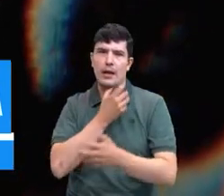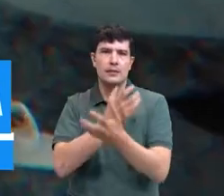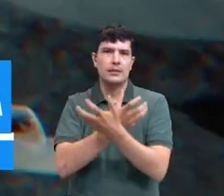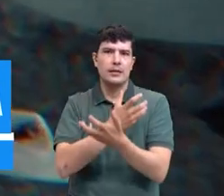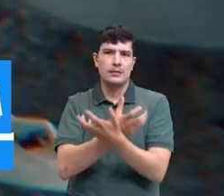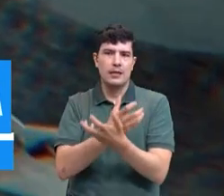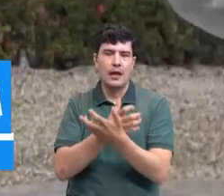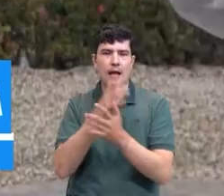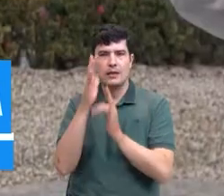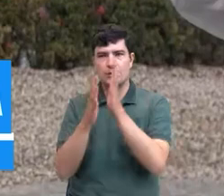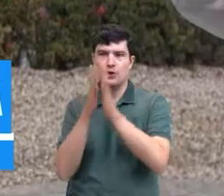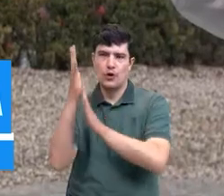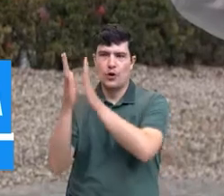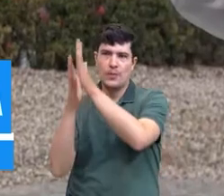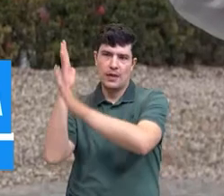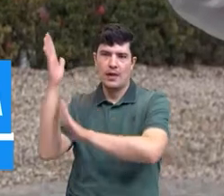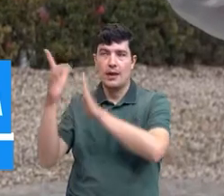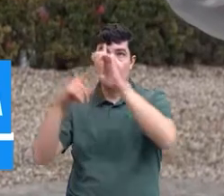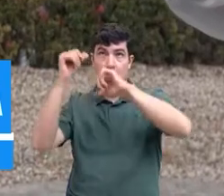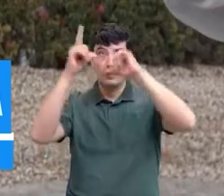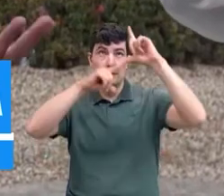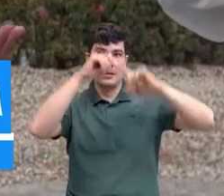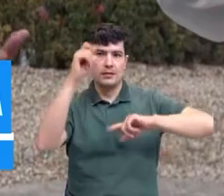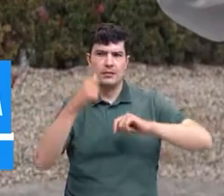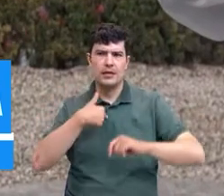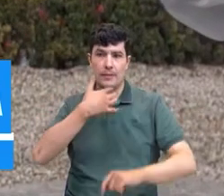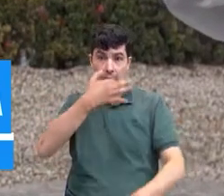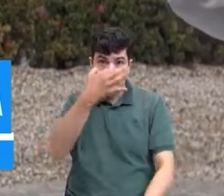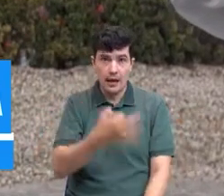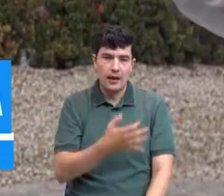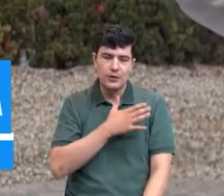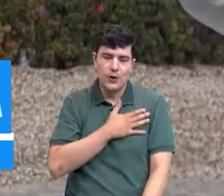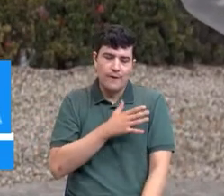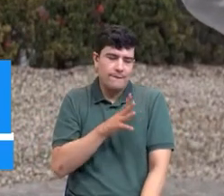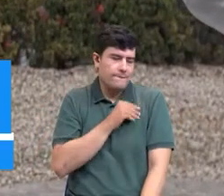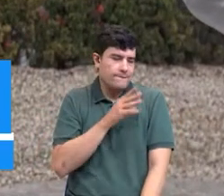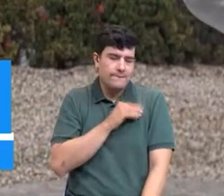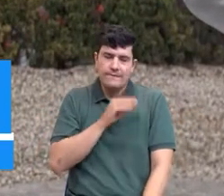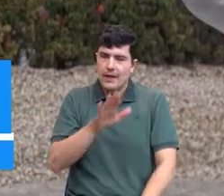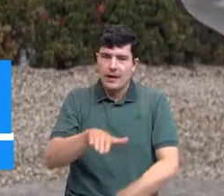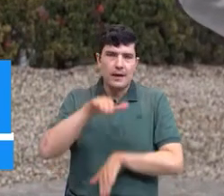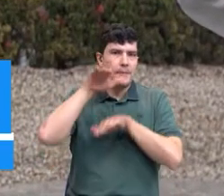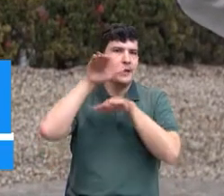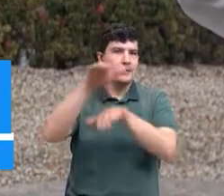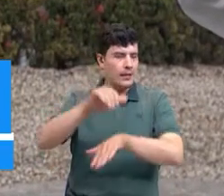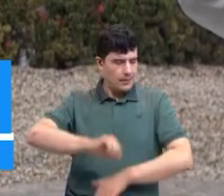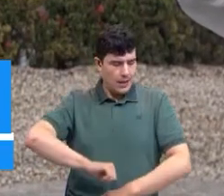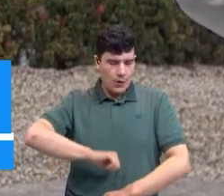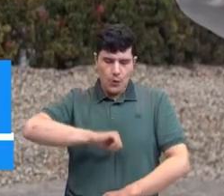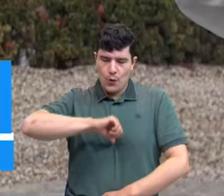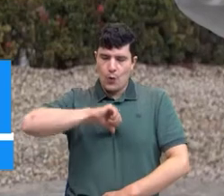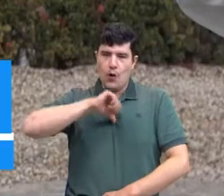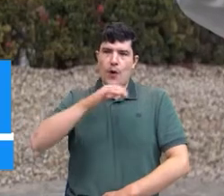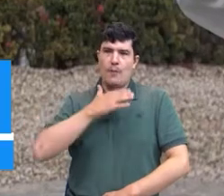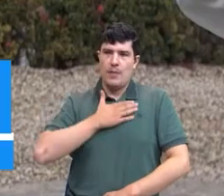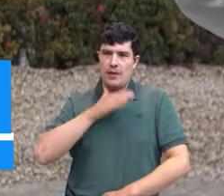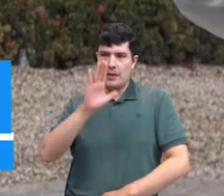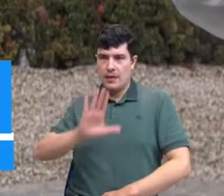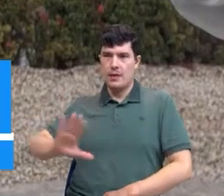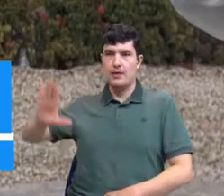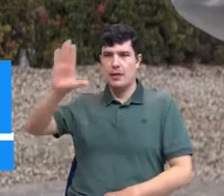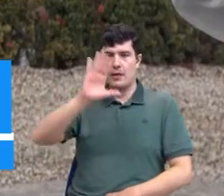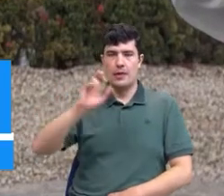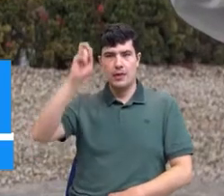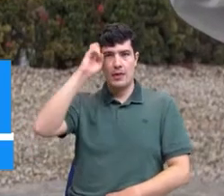la astronomía. La verdad es que me siento muy feliz de representar orgullosamente a mi departamento,